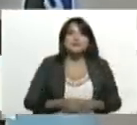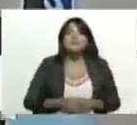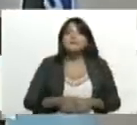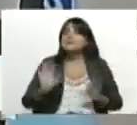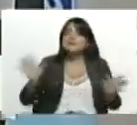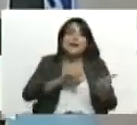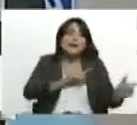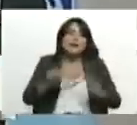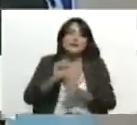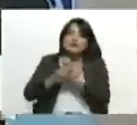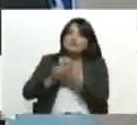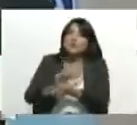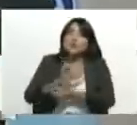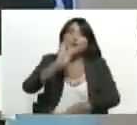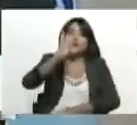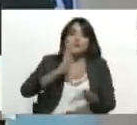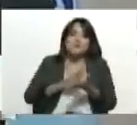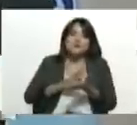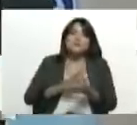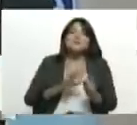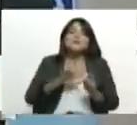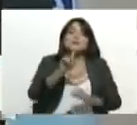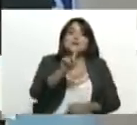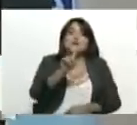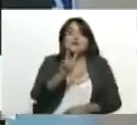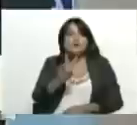tres mil cuatrocientos veinticuatro